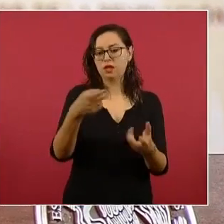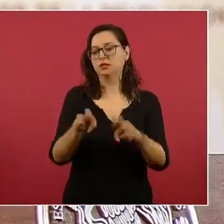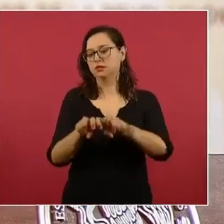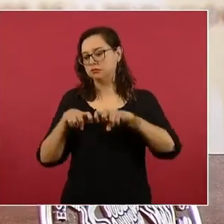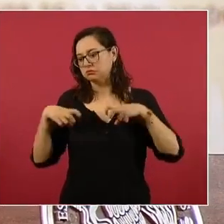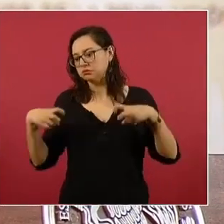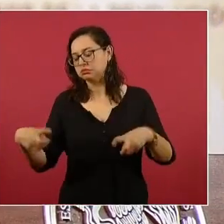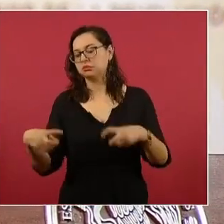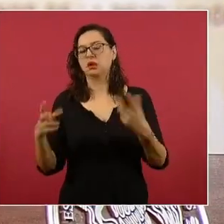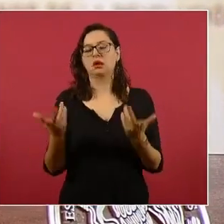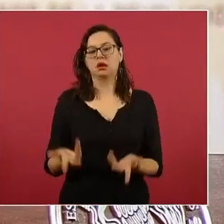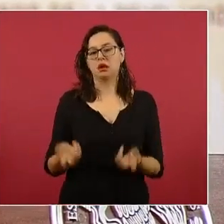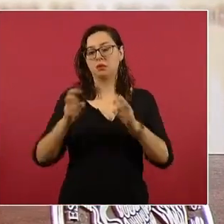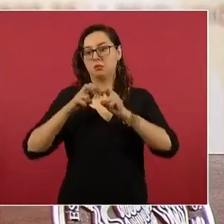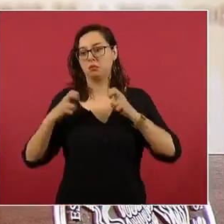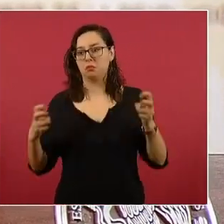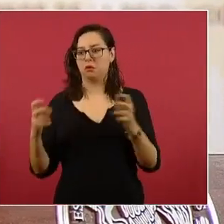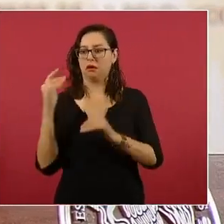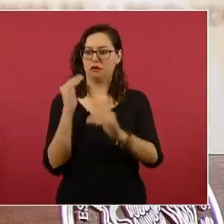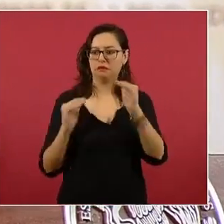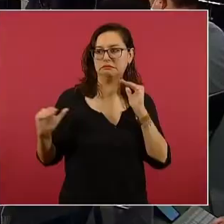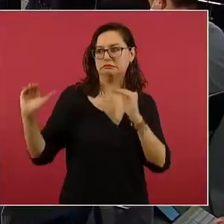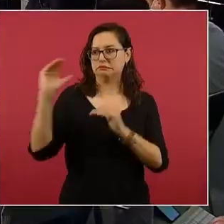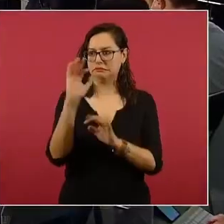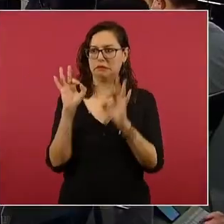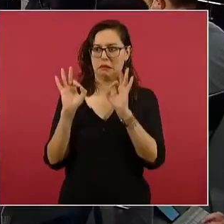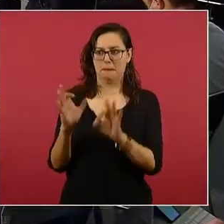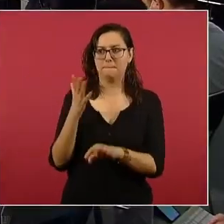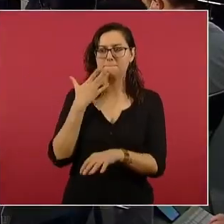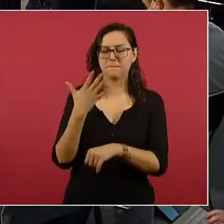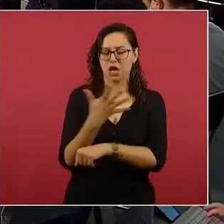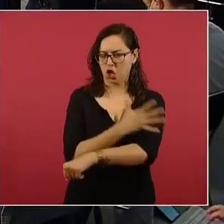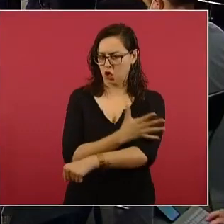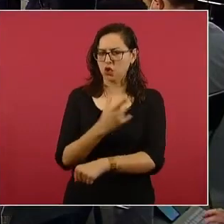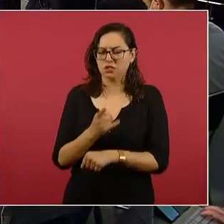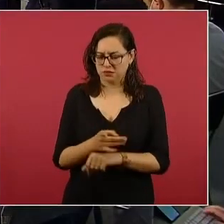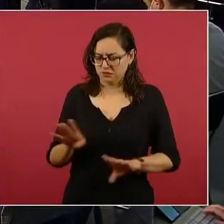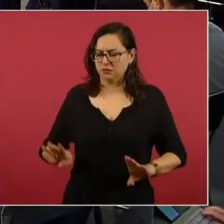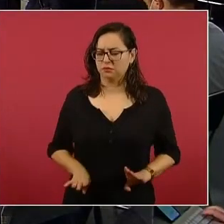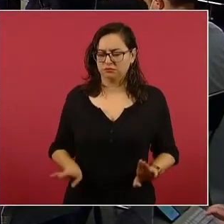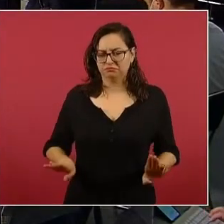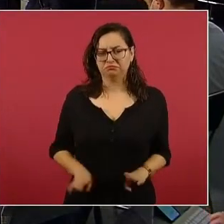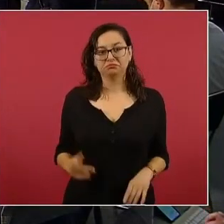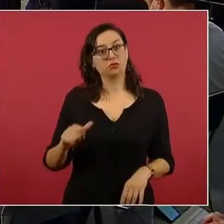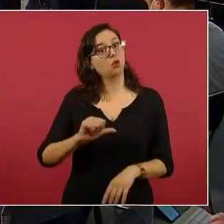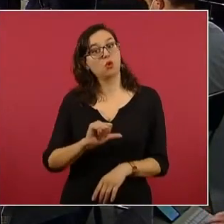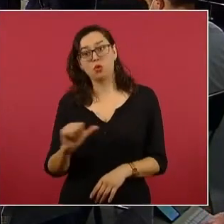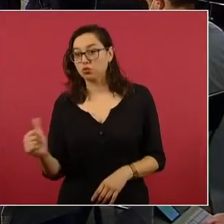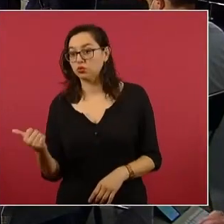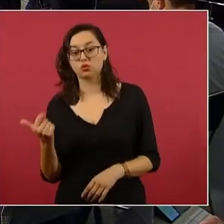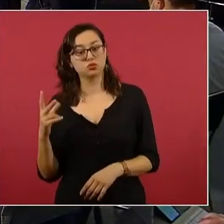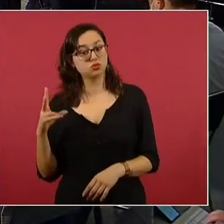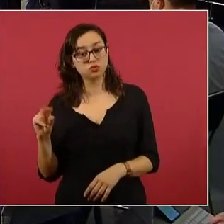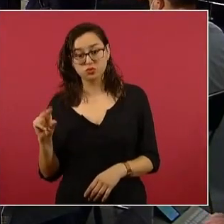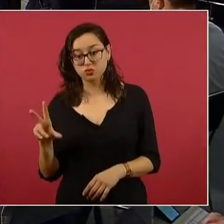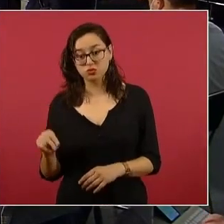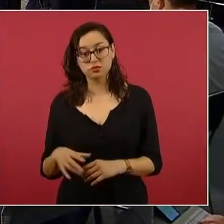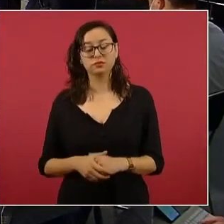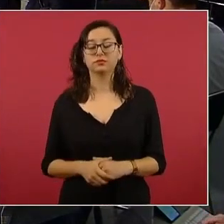honestos, rectos. Ayer, por ejemplo, hizo unas